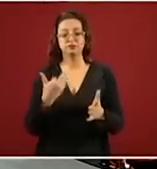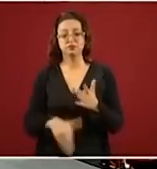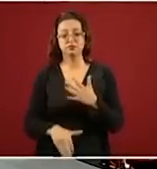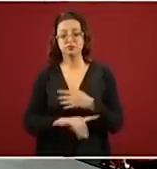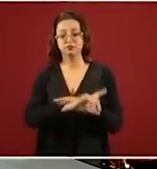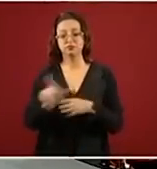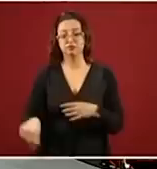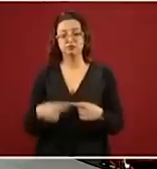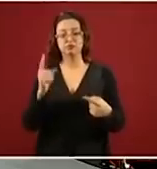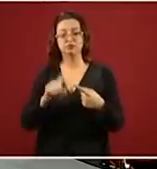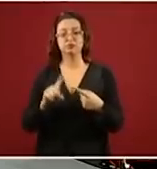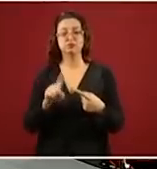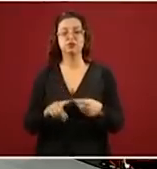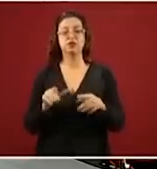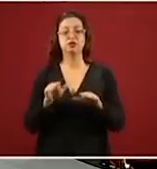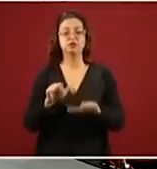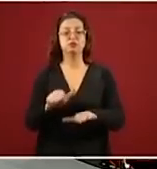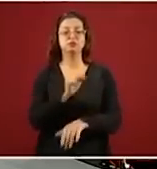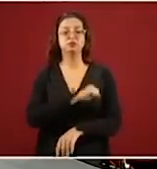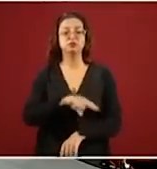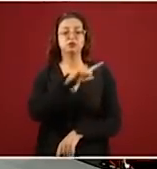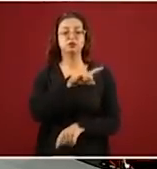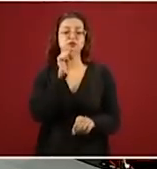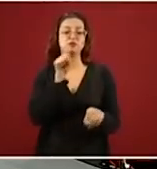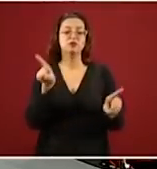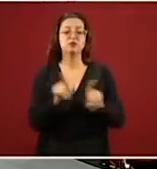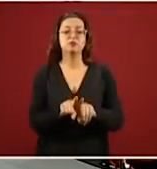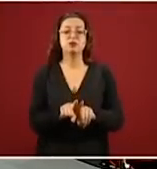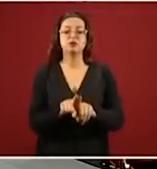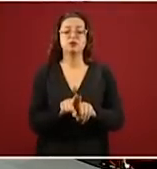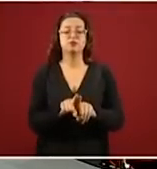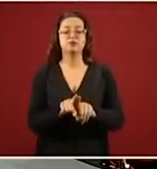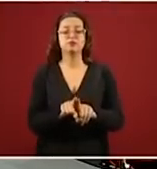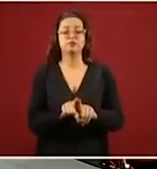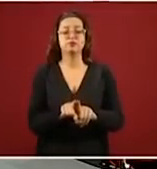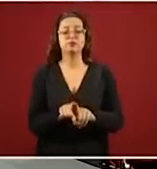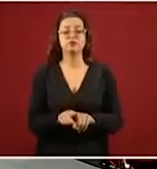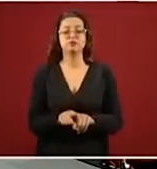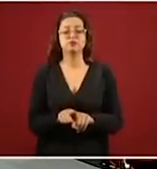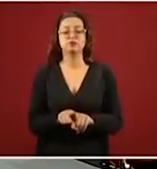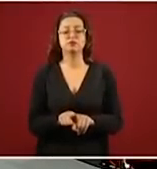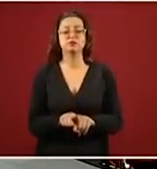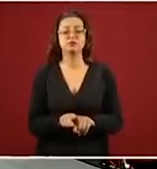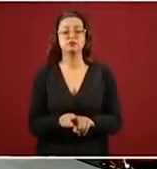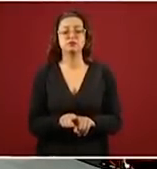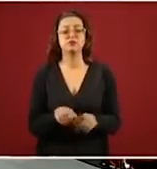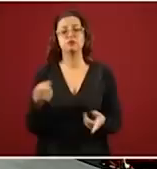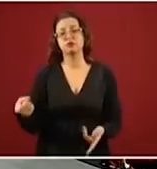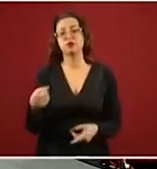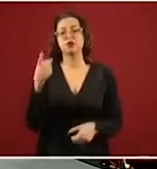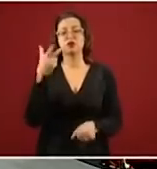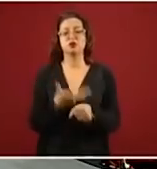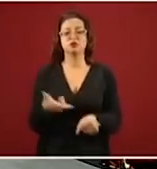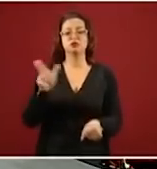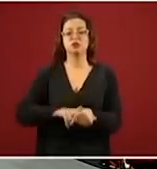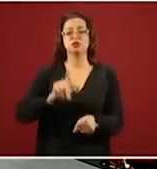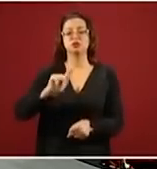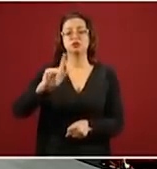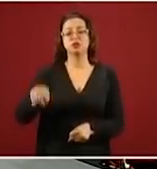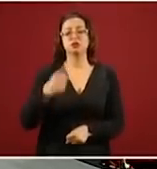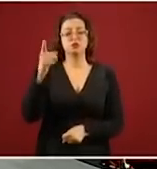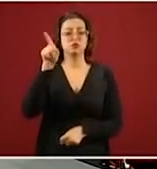preguntas del tema de salud también ya que hablaban de la cuestión hay lugares son por ejemplo la clínica 71 de torreon que atiende a personas